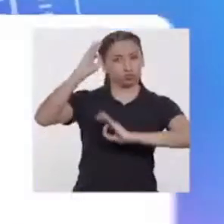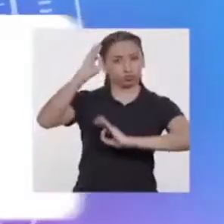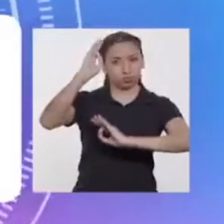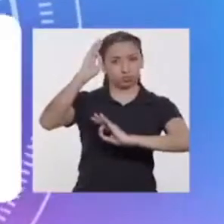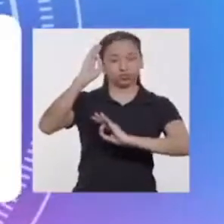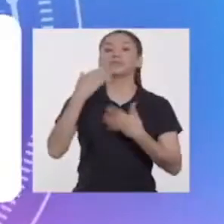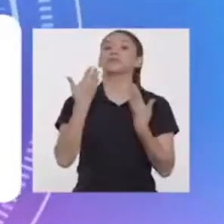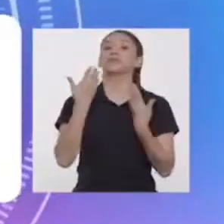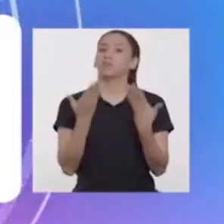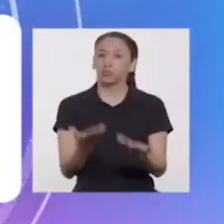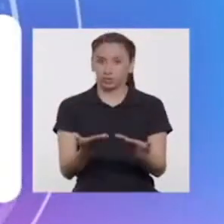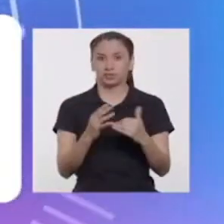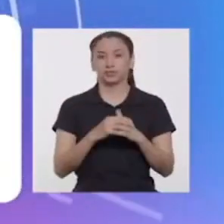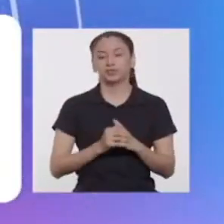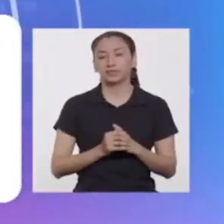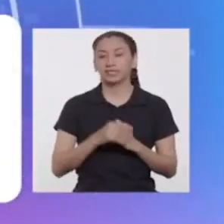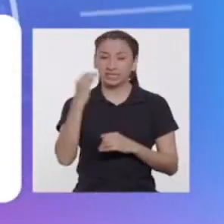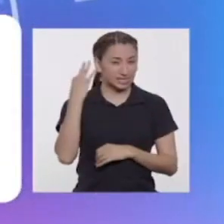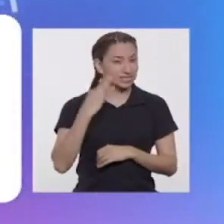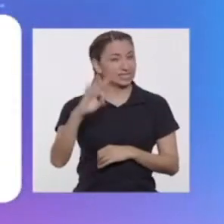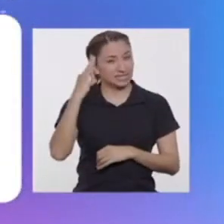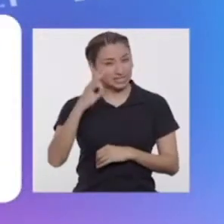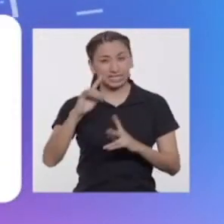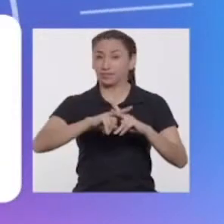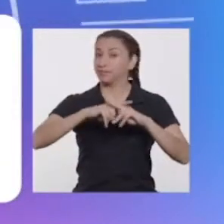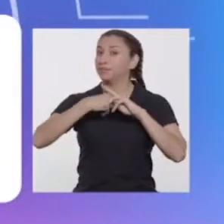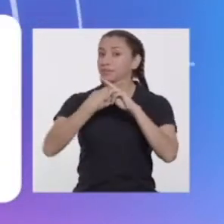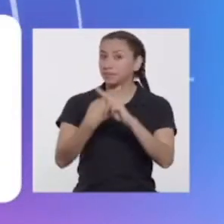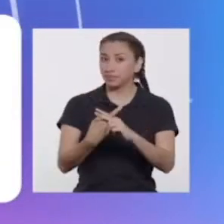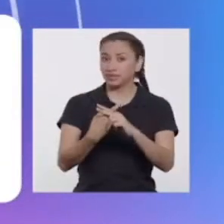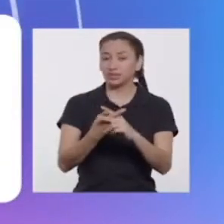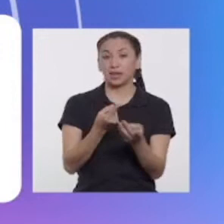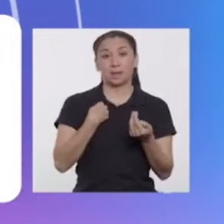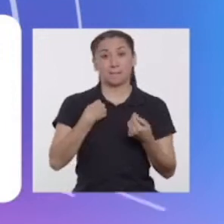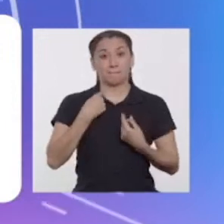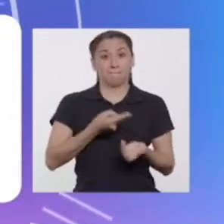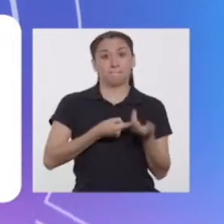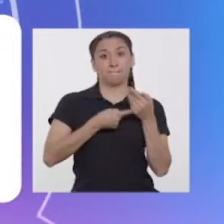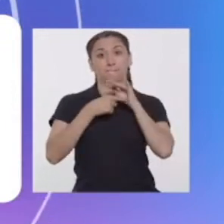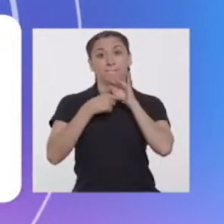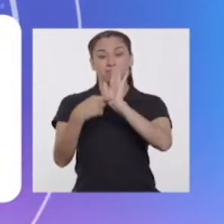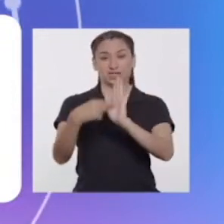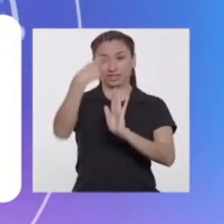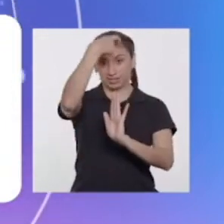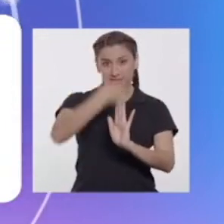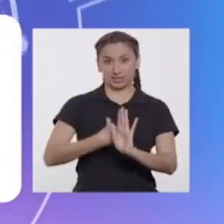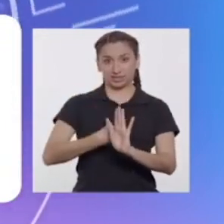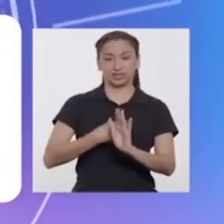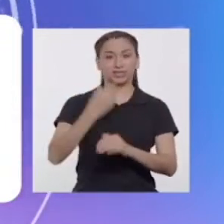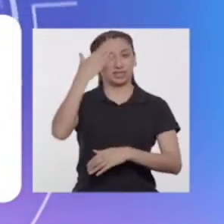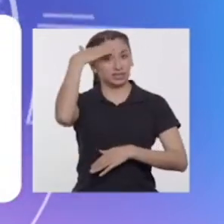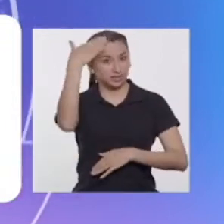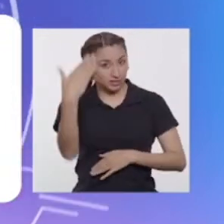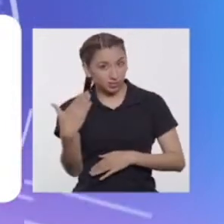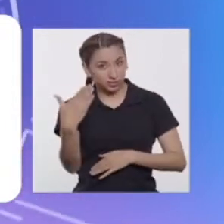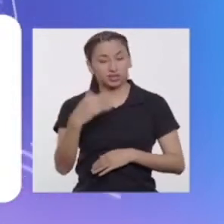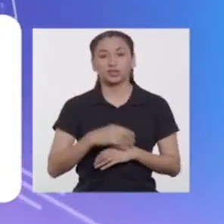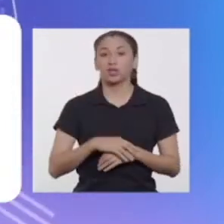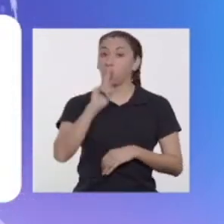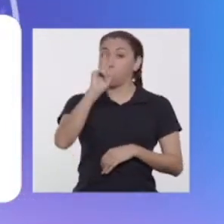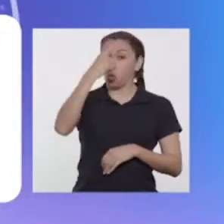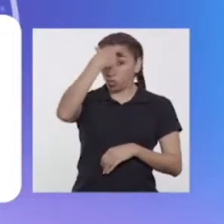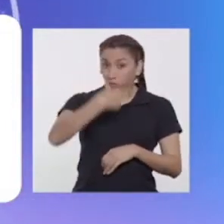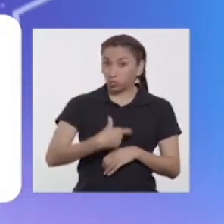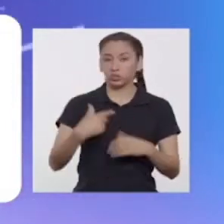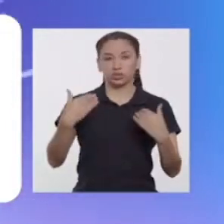exposición? Bueno, siempre hay que empezar presentándonos y saludando.